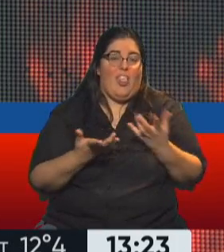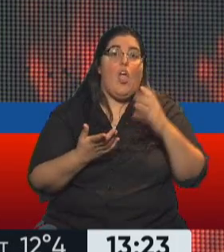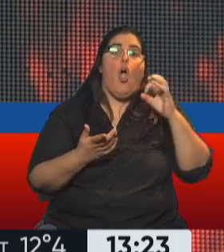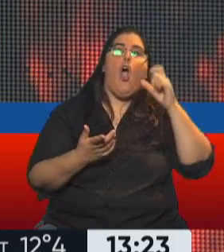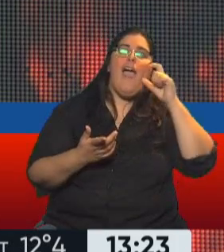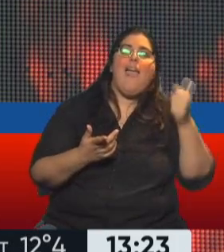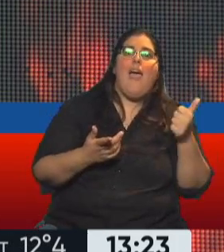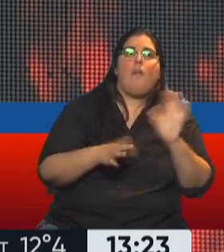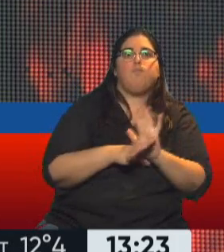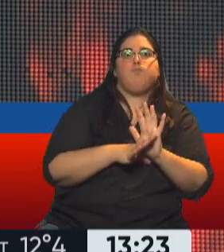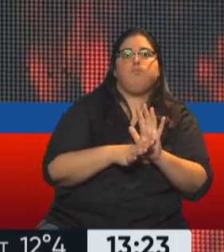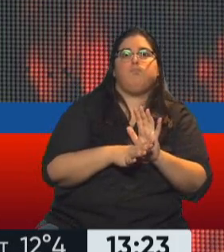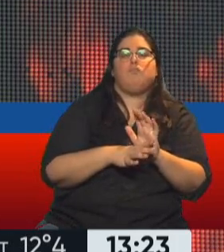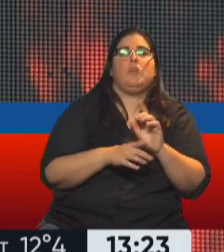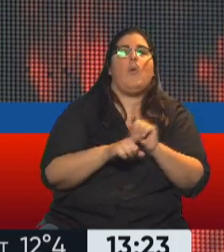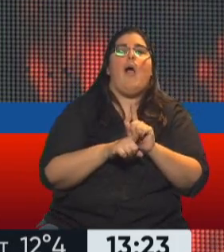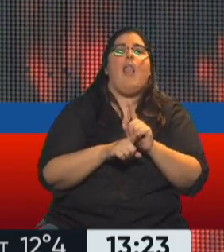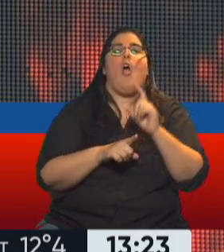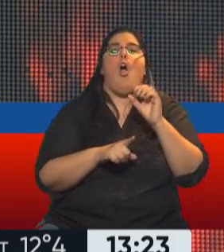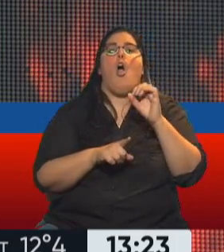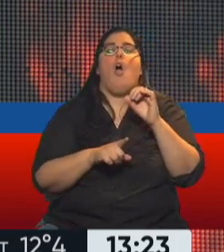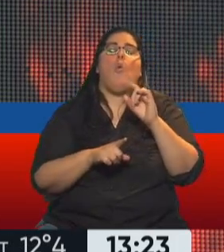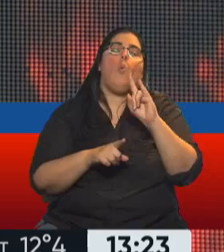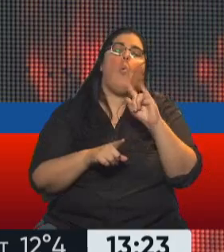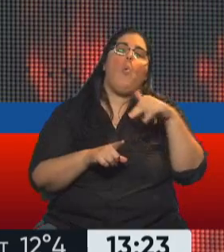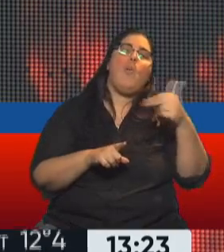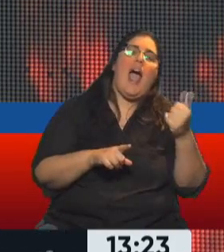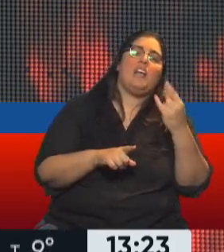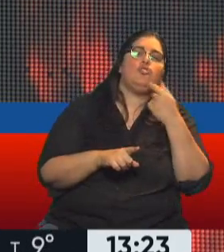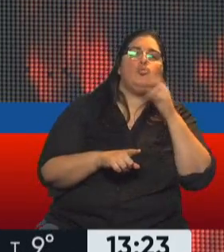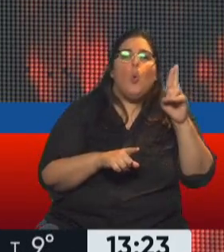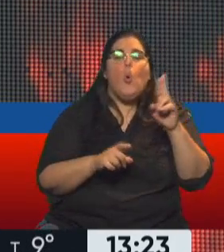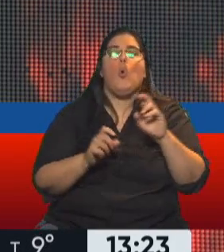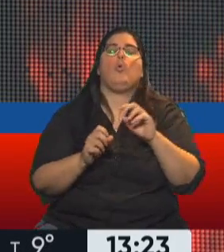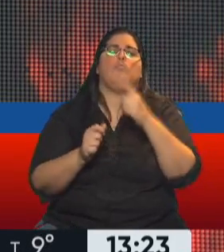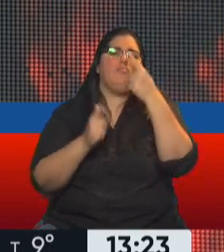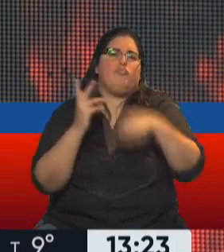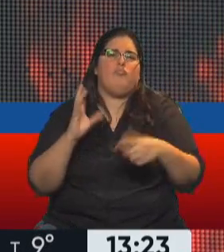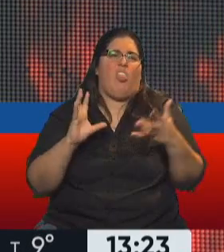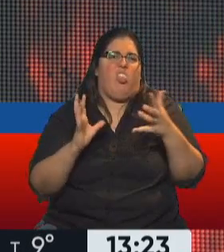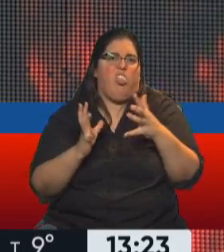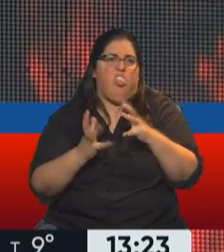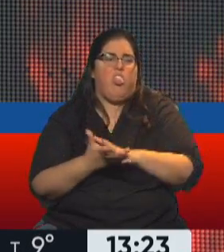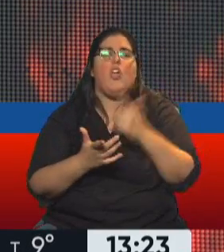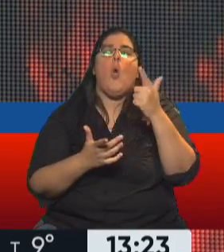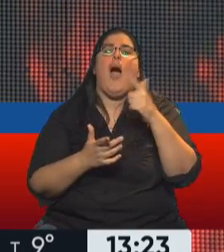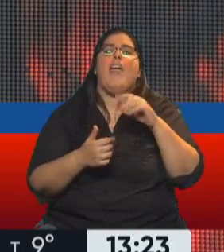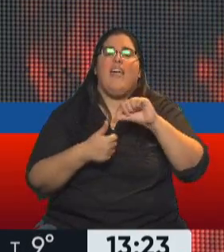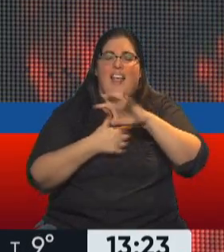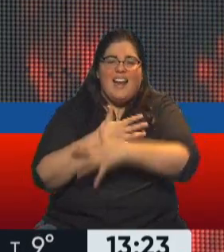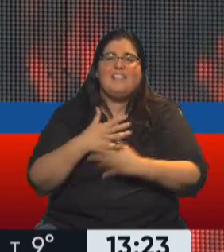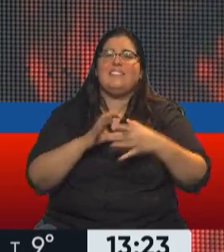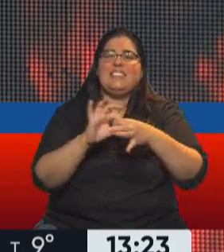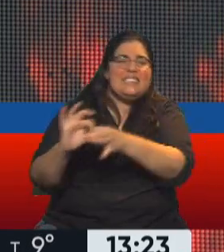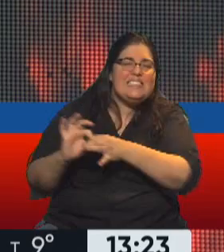como el producto de la erosión de la UNASUR, bueno, Mercosur sería para otras cuestiones, pero digo, producto de la falta de una articulación regional y de